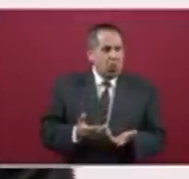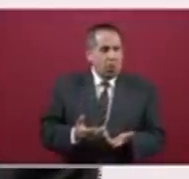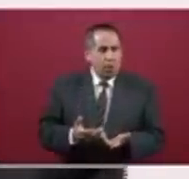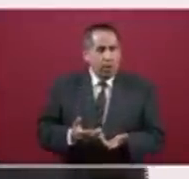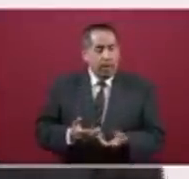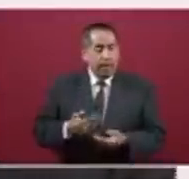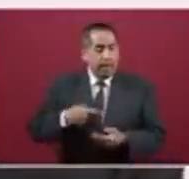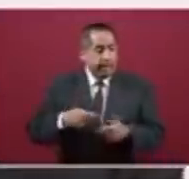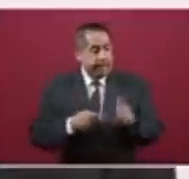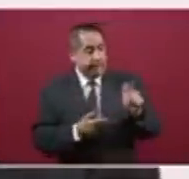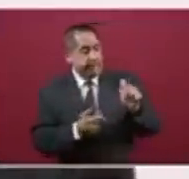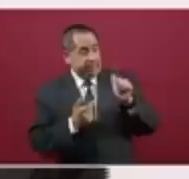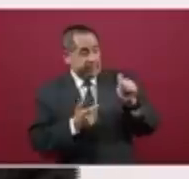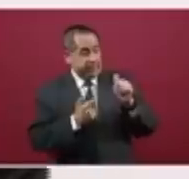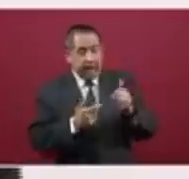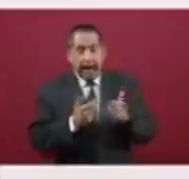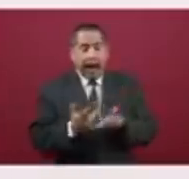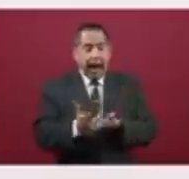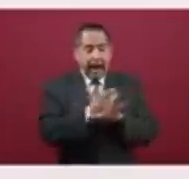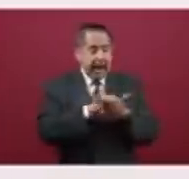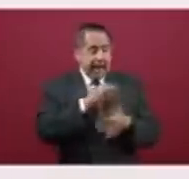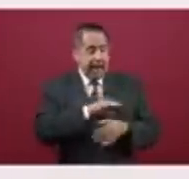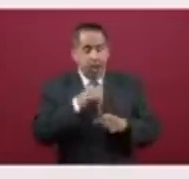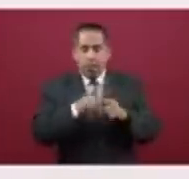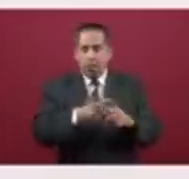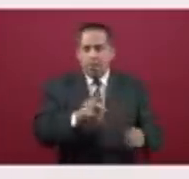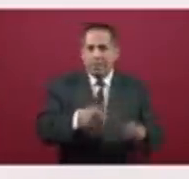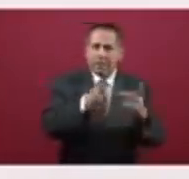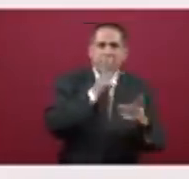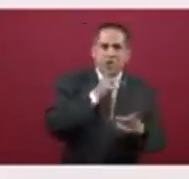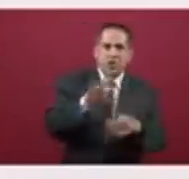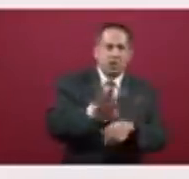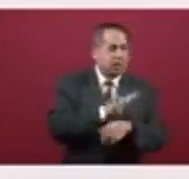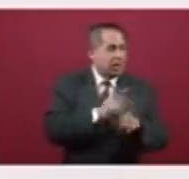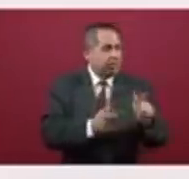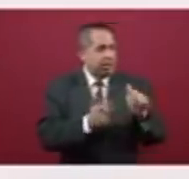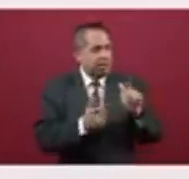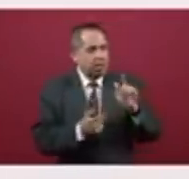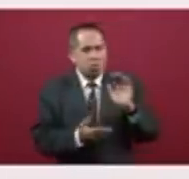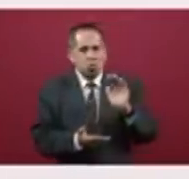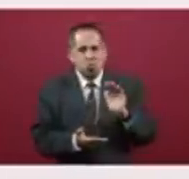hacienda pública por petróleo y electricidad disminuyeron